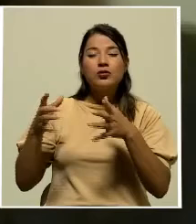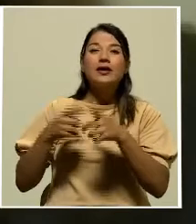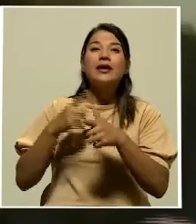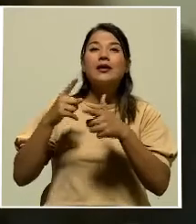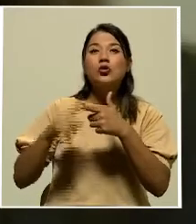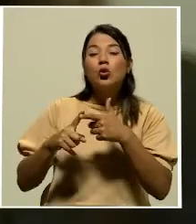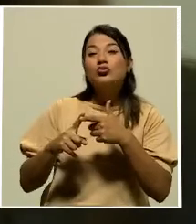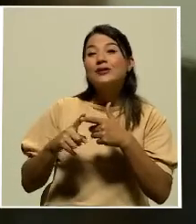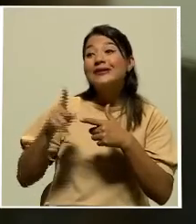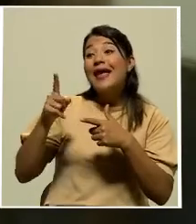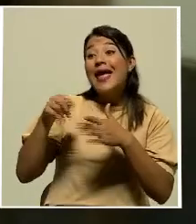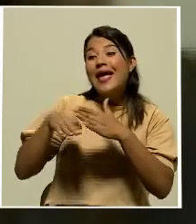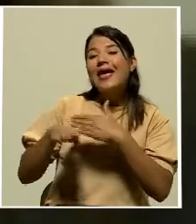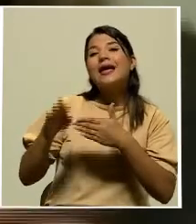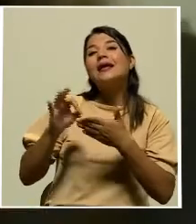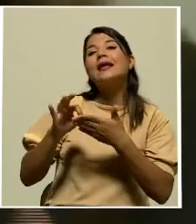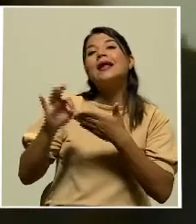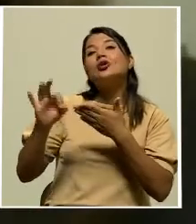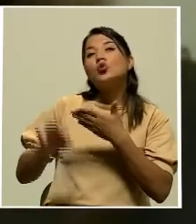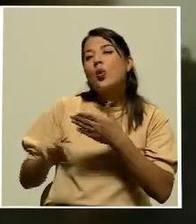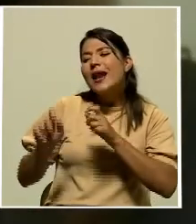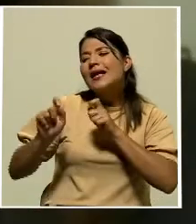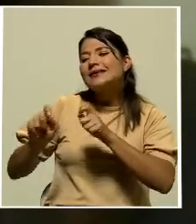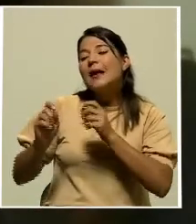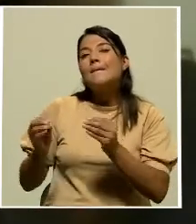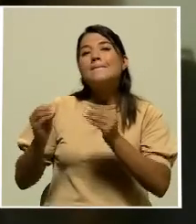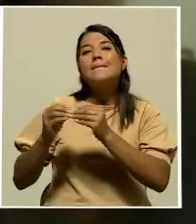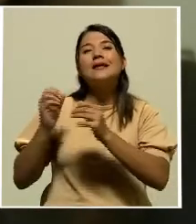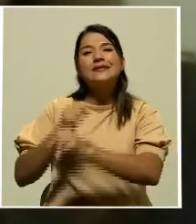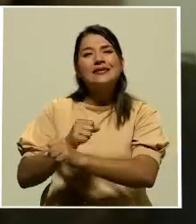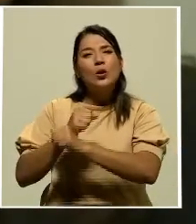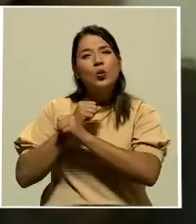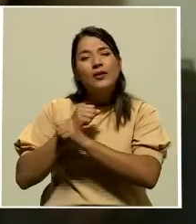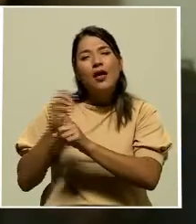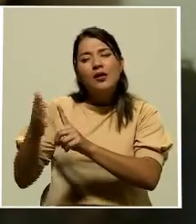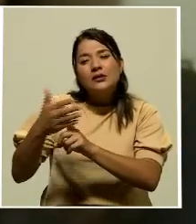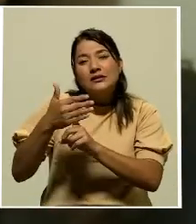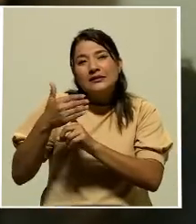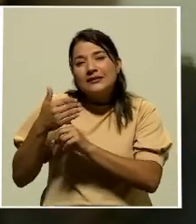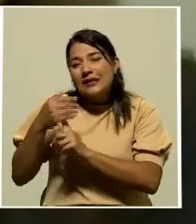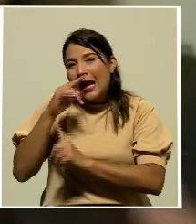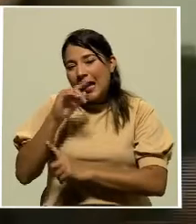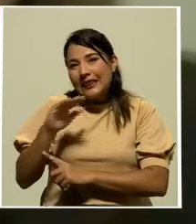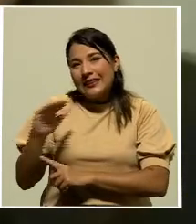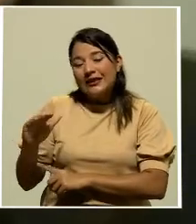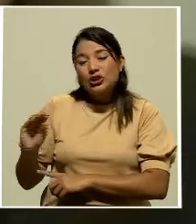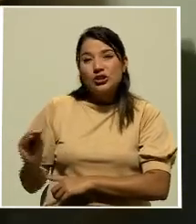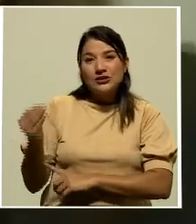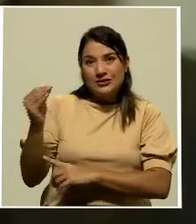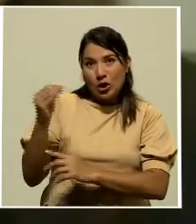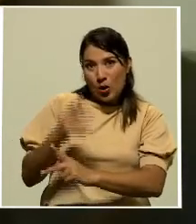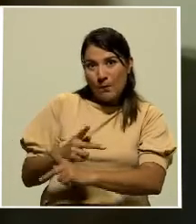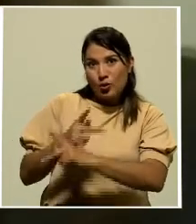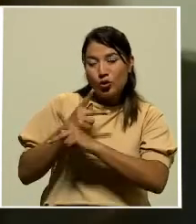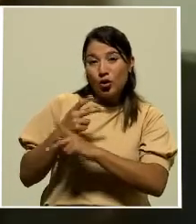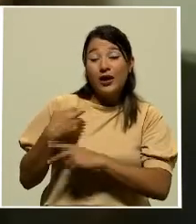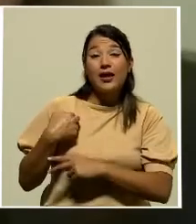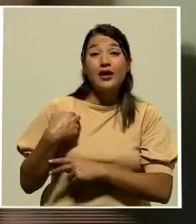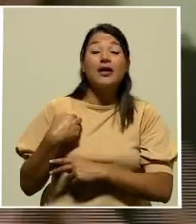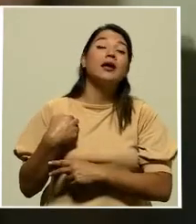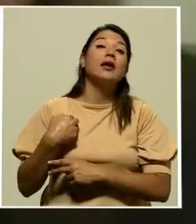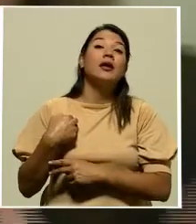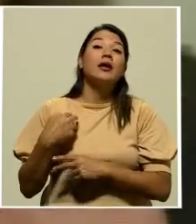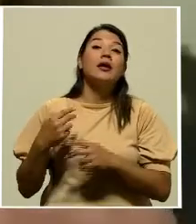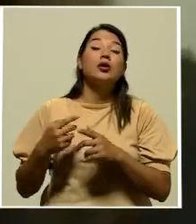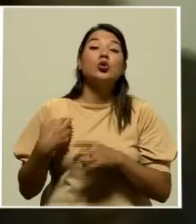de seguridad, que abraça los niños y niñas y los adolescentes. Estamos criando, ¿no? Y aquí digo